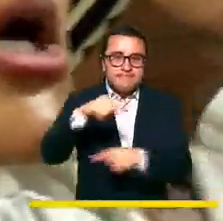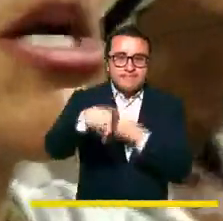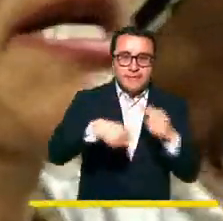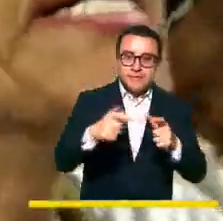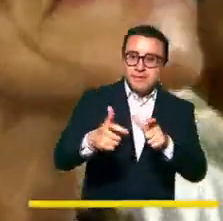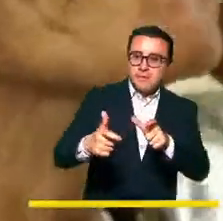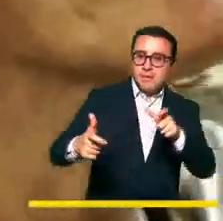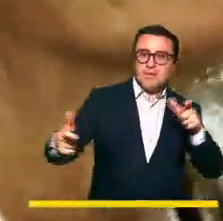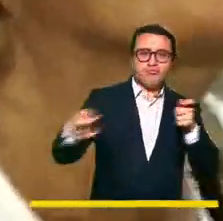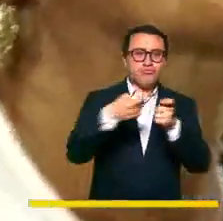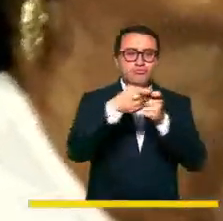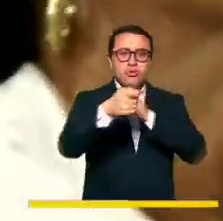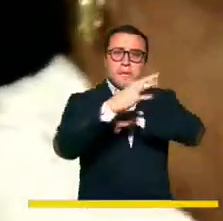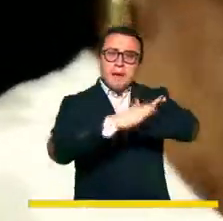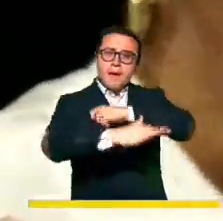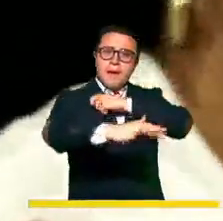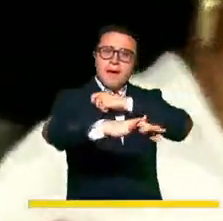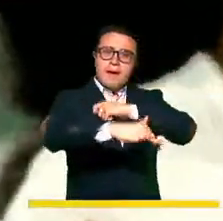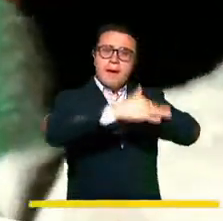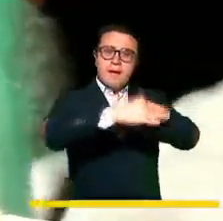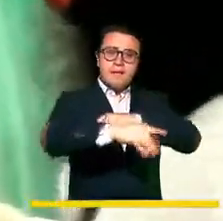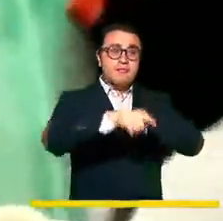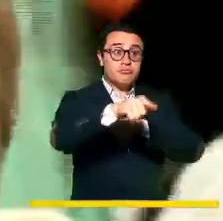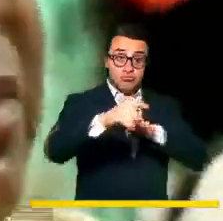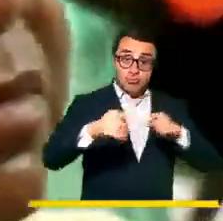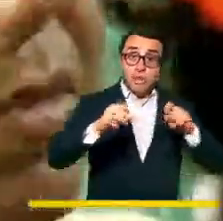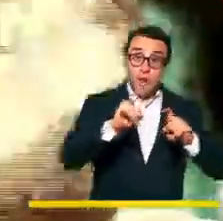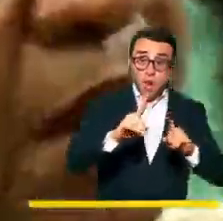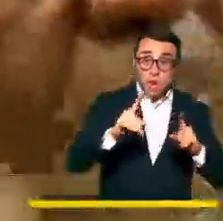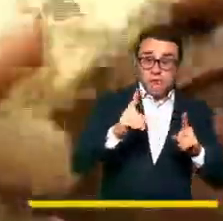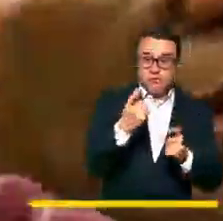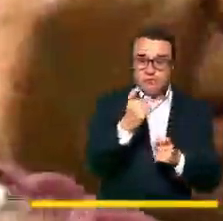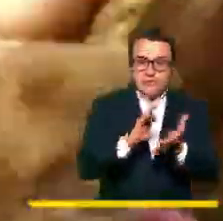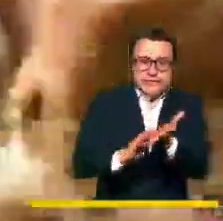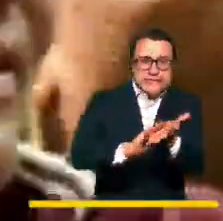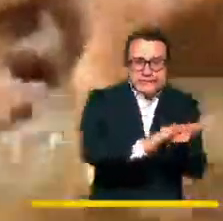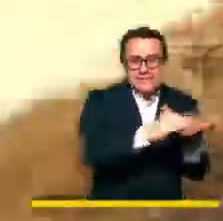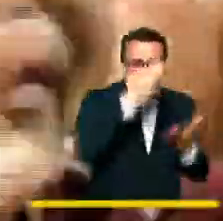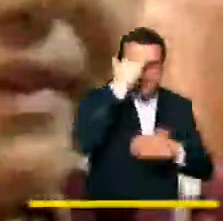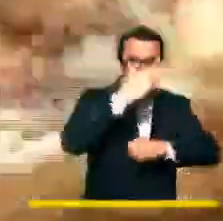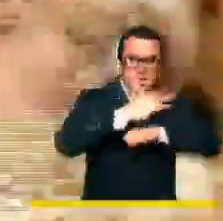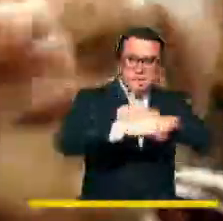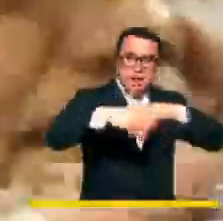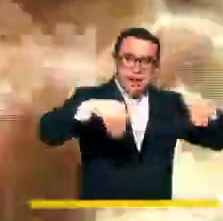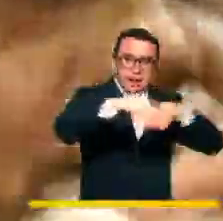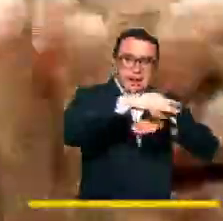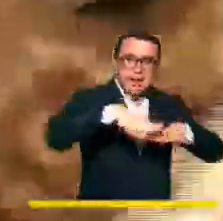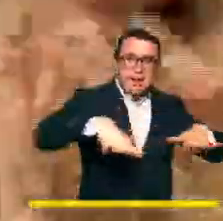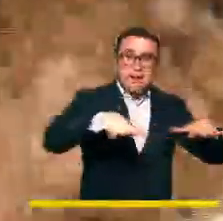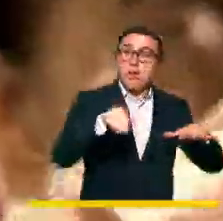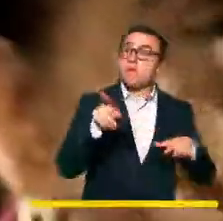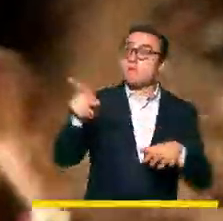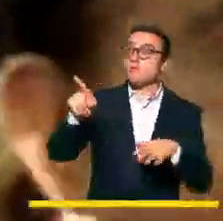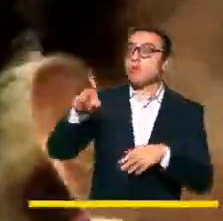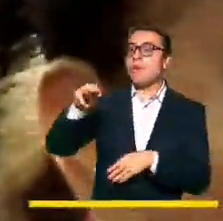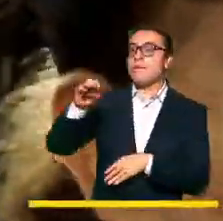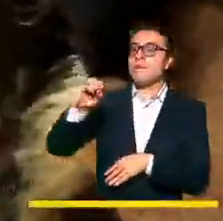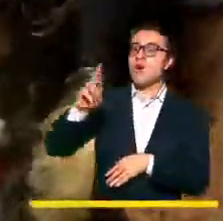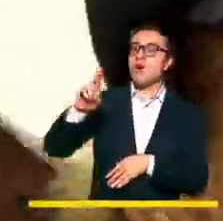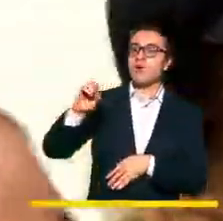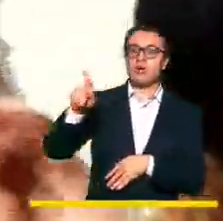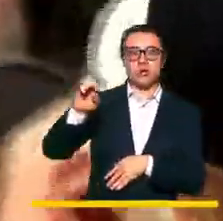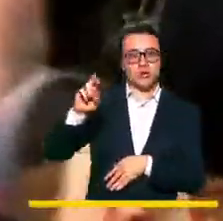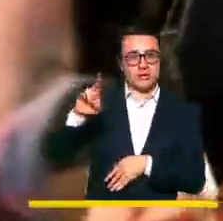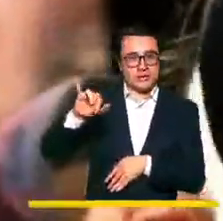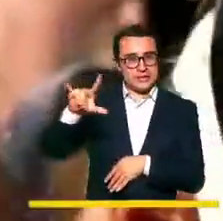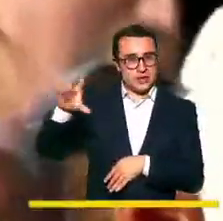lado de las playas, que están bien descuidadas en Córdoba. Se ha desarrollado más el Golfo de Morrosquillo desde el lado